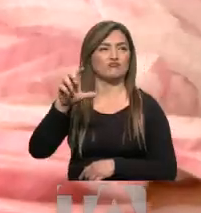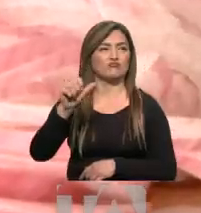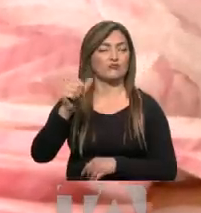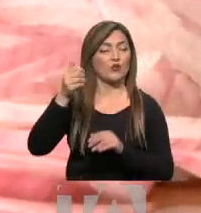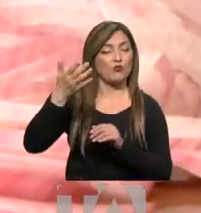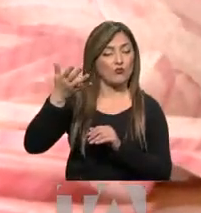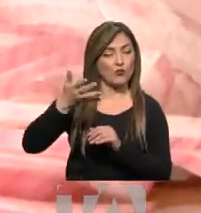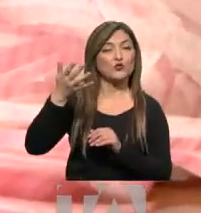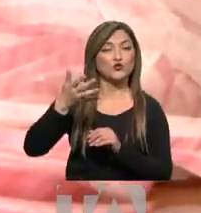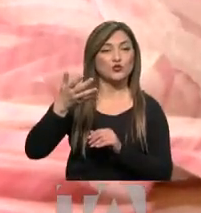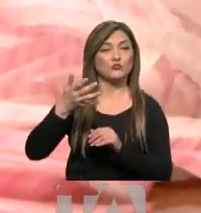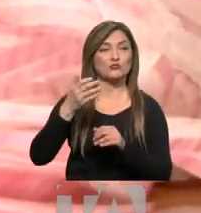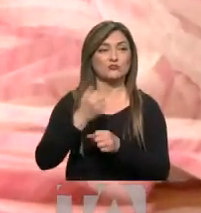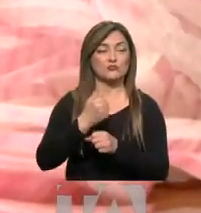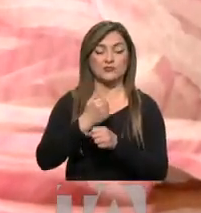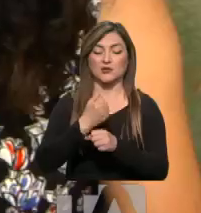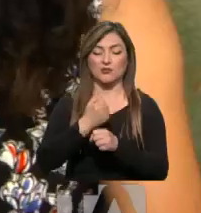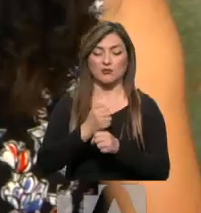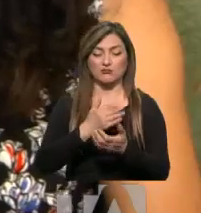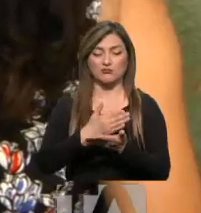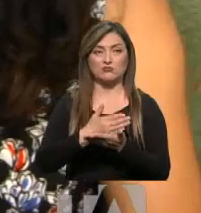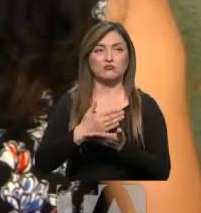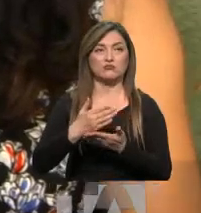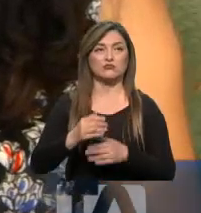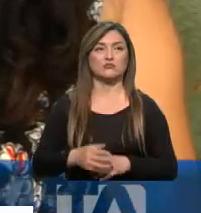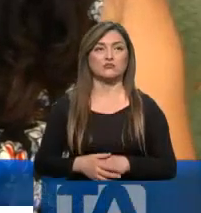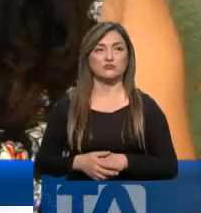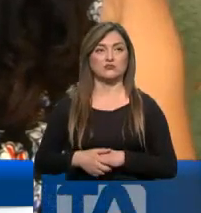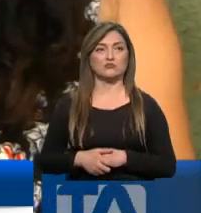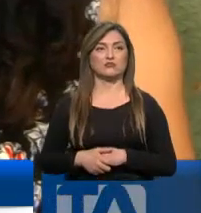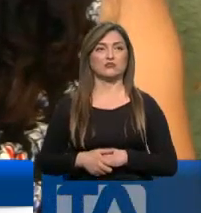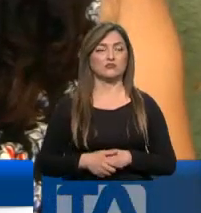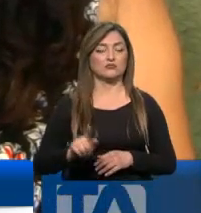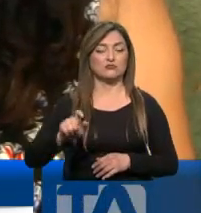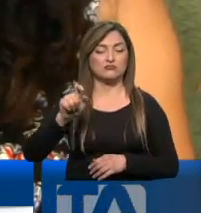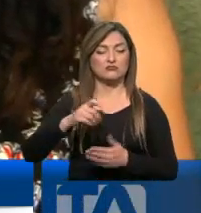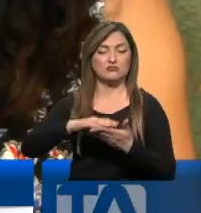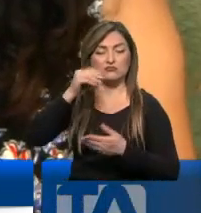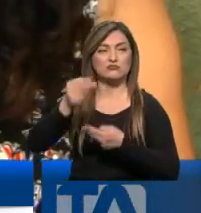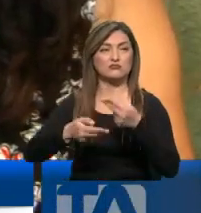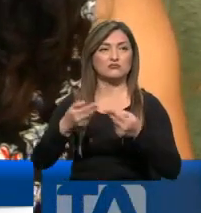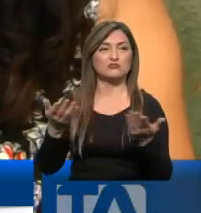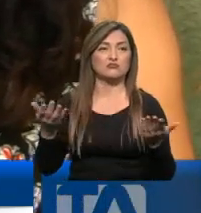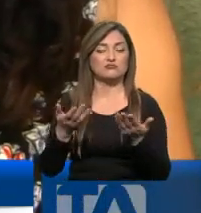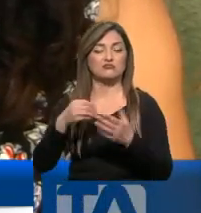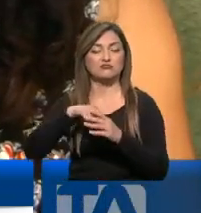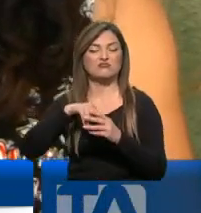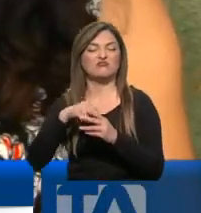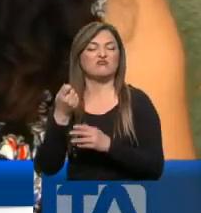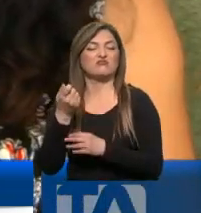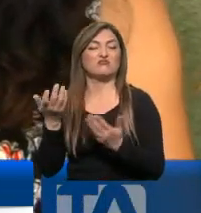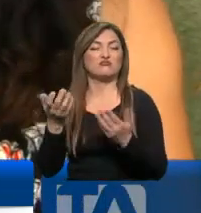pero debido a la pandemia se dedicó a la gastronomía. Ahora ya, debido a la necesidad de ver un emprendimiento y ver de dónde sacamos